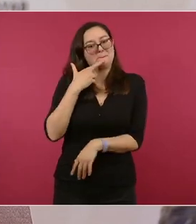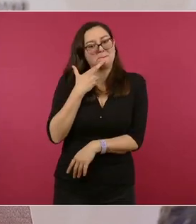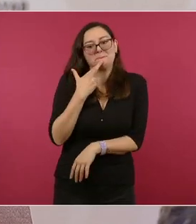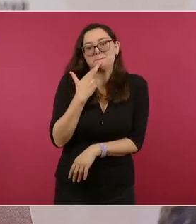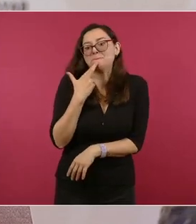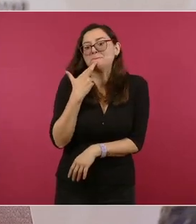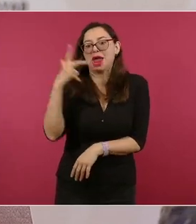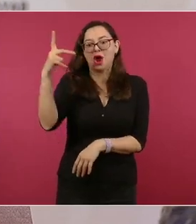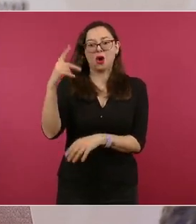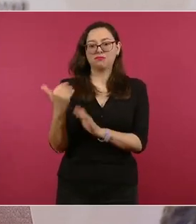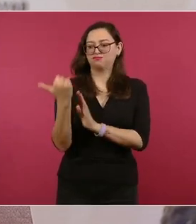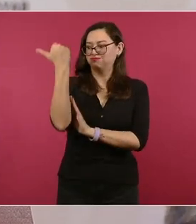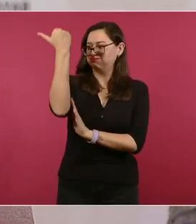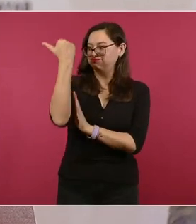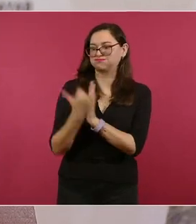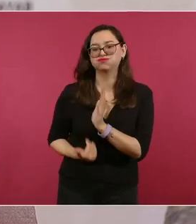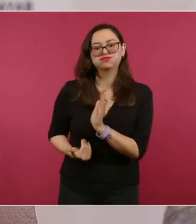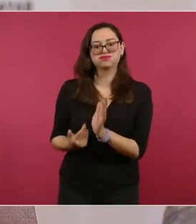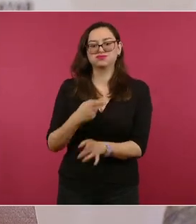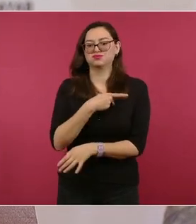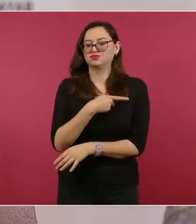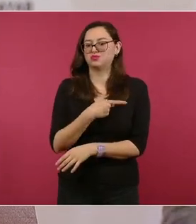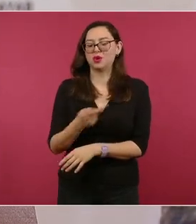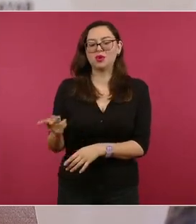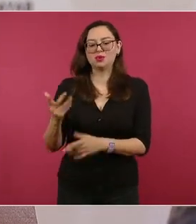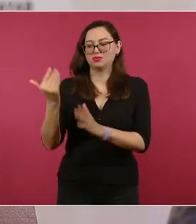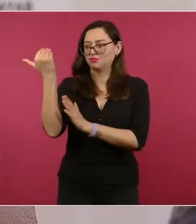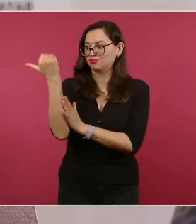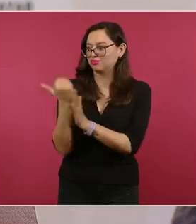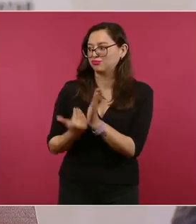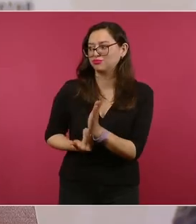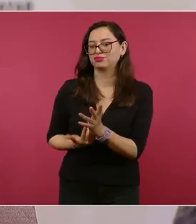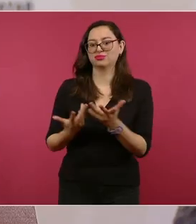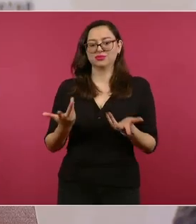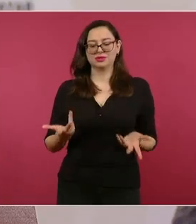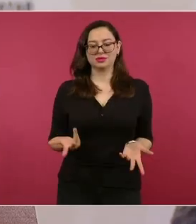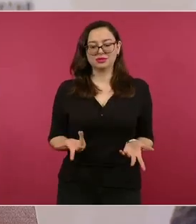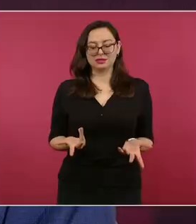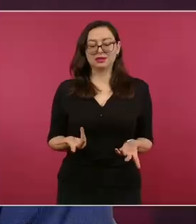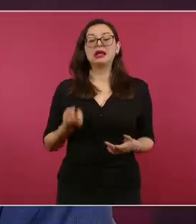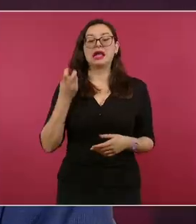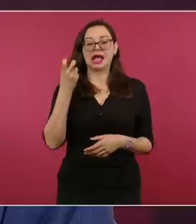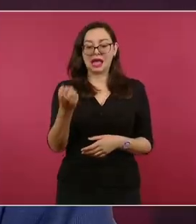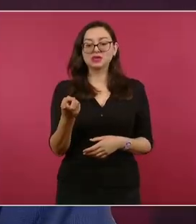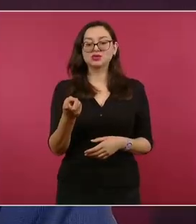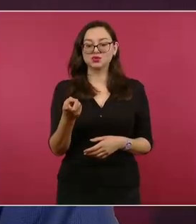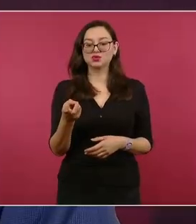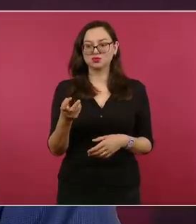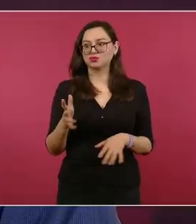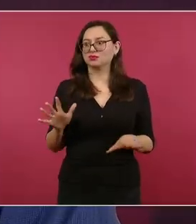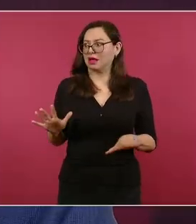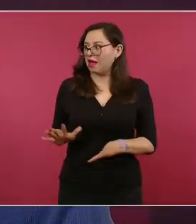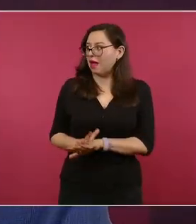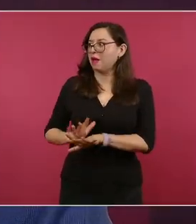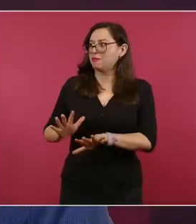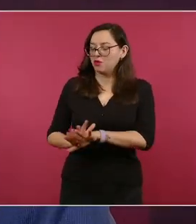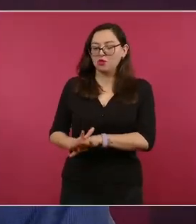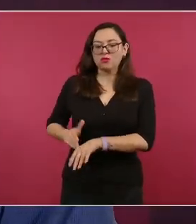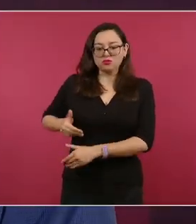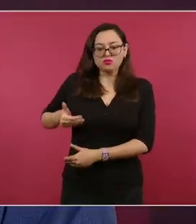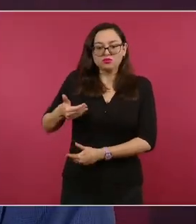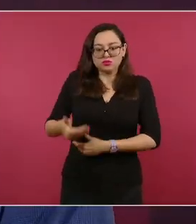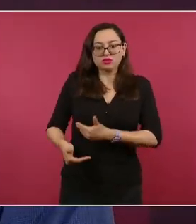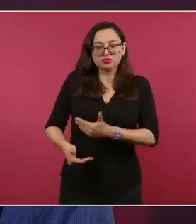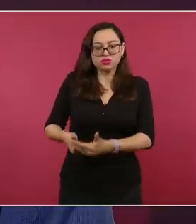los programas de bienestar han habido cambios muy importantes. Antes se atendía a los de arriba, a